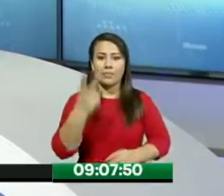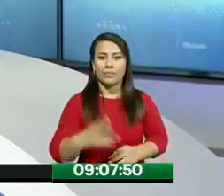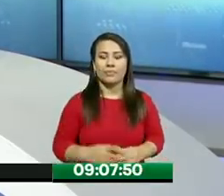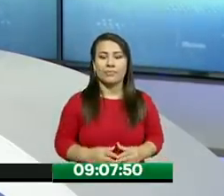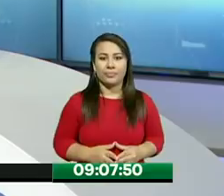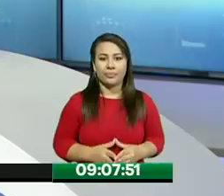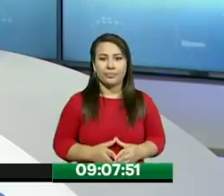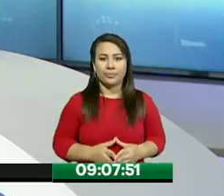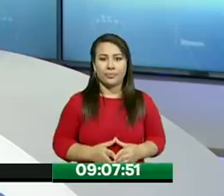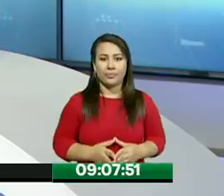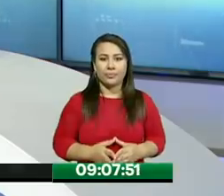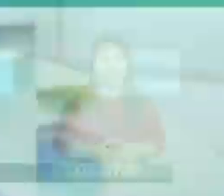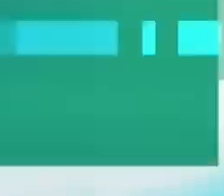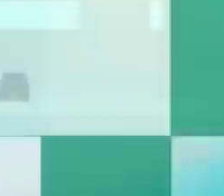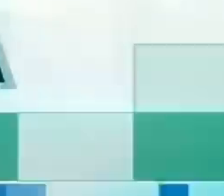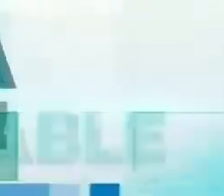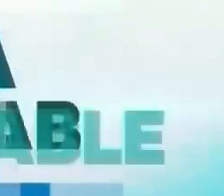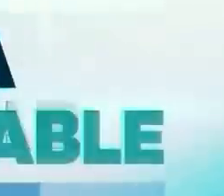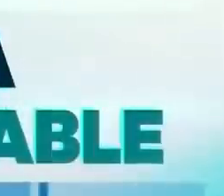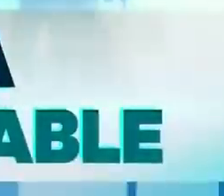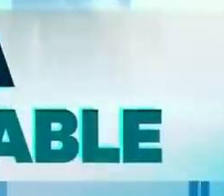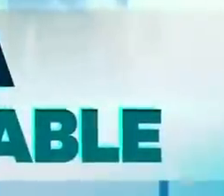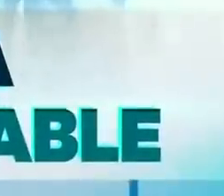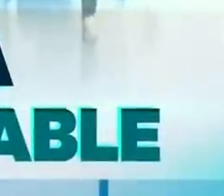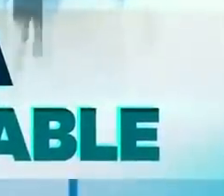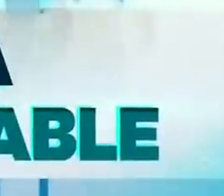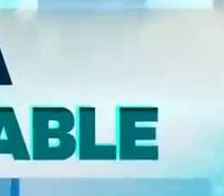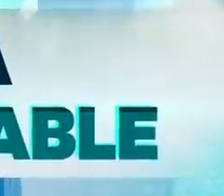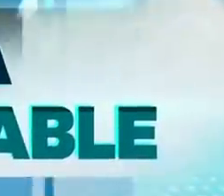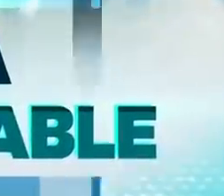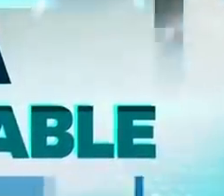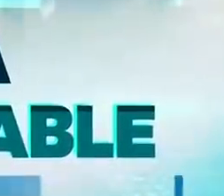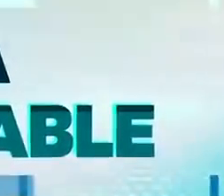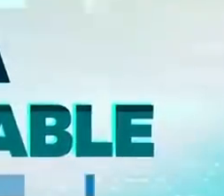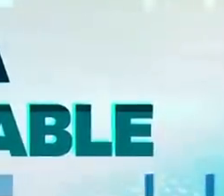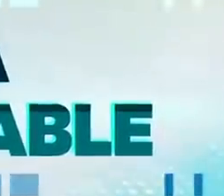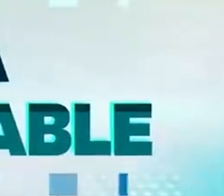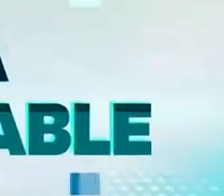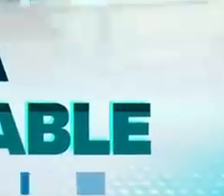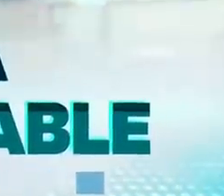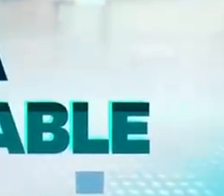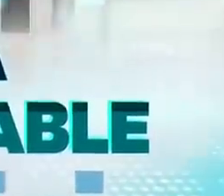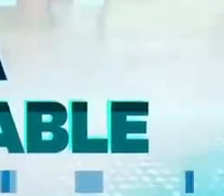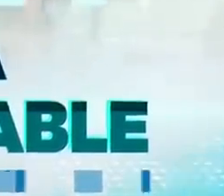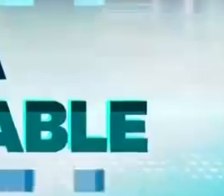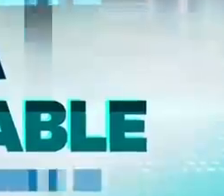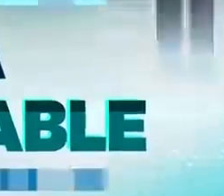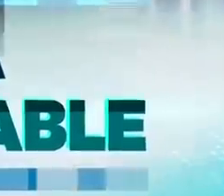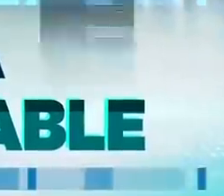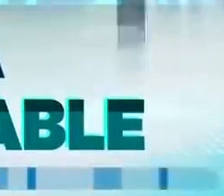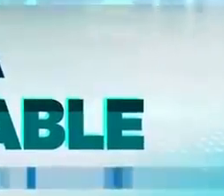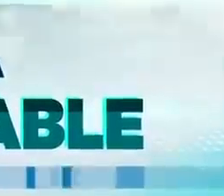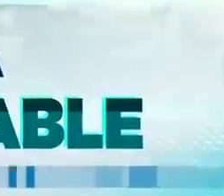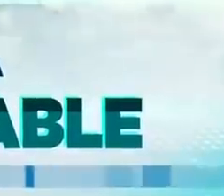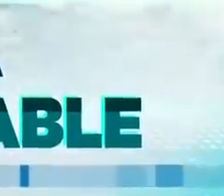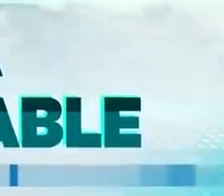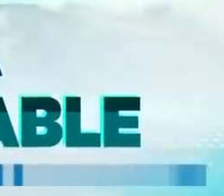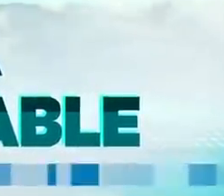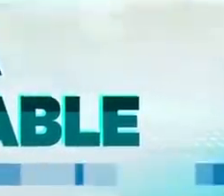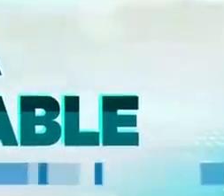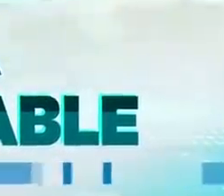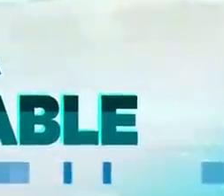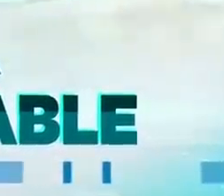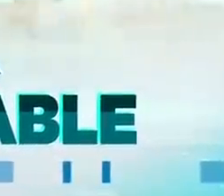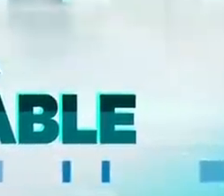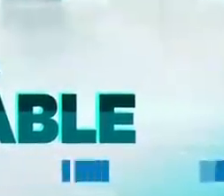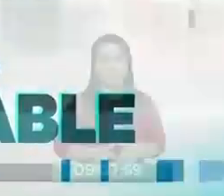Guayaquil, donde se levantó una capilla ardiente en medio del dolor de sus seres queridos. Informó Carlos